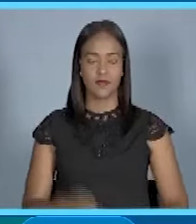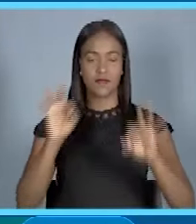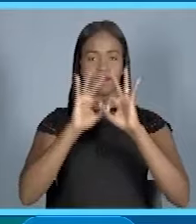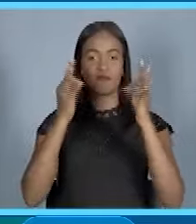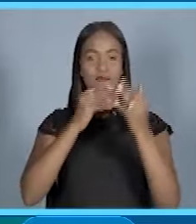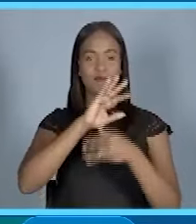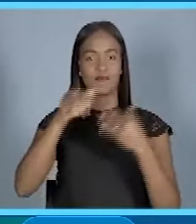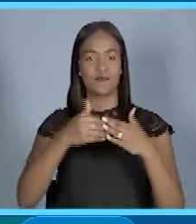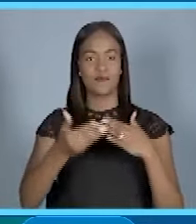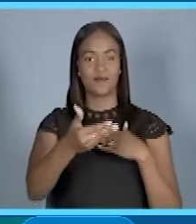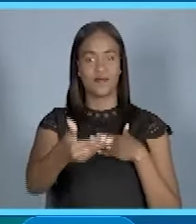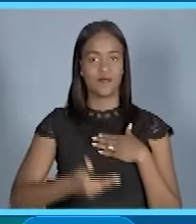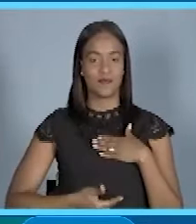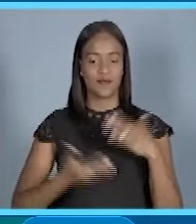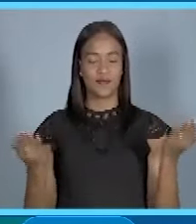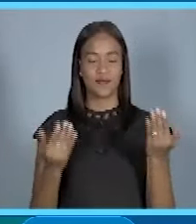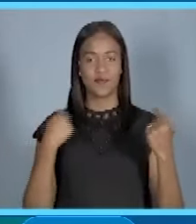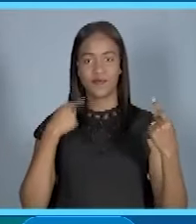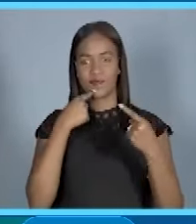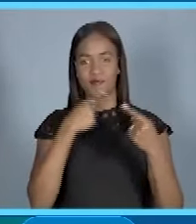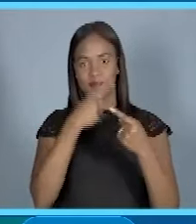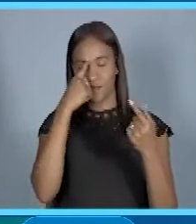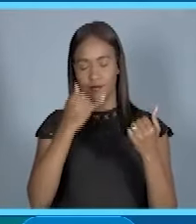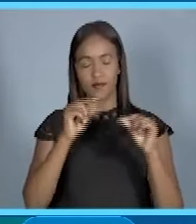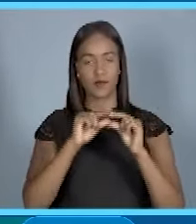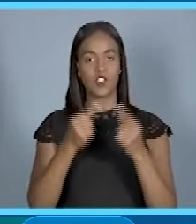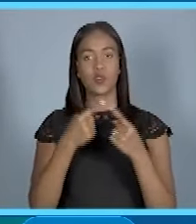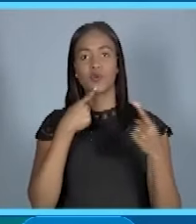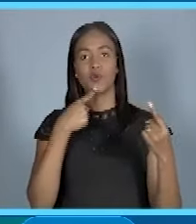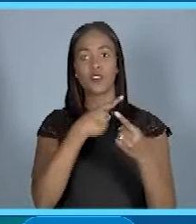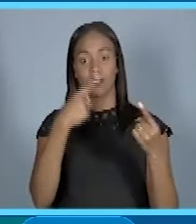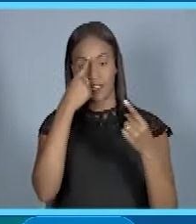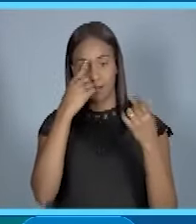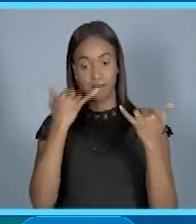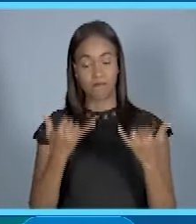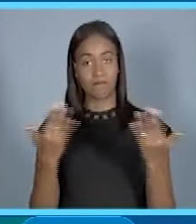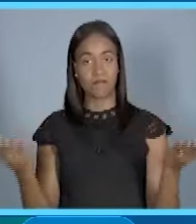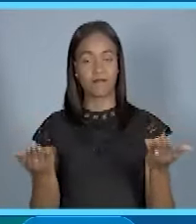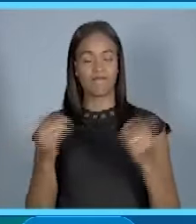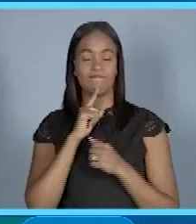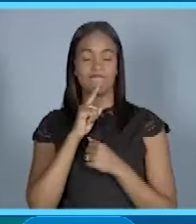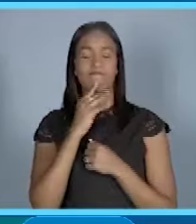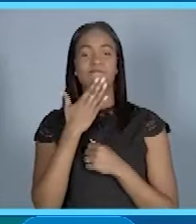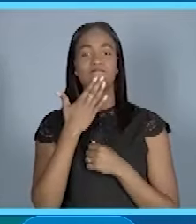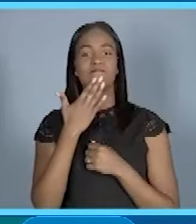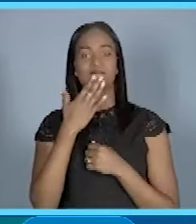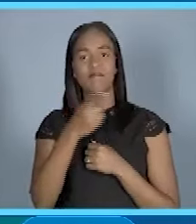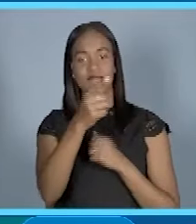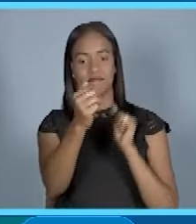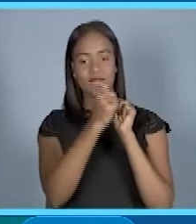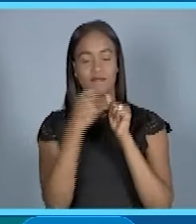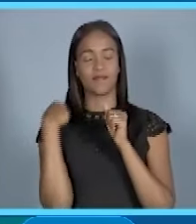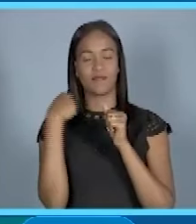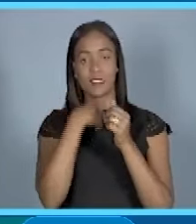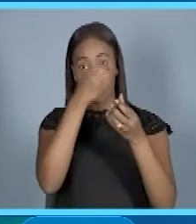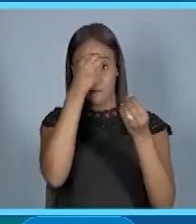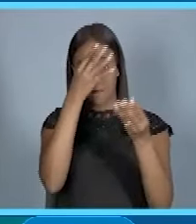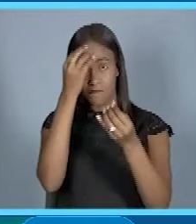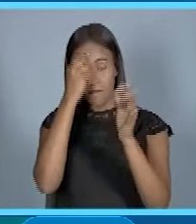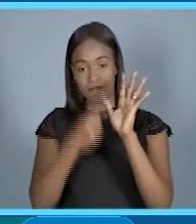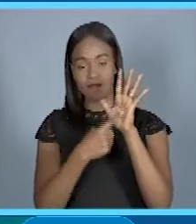familia, bienvenidos sean todos a esta emisión estelar de Central de Noticias. Un gusto llevarles las principales informaciones